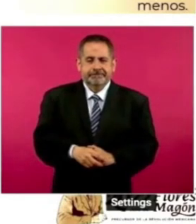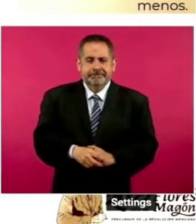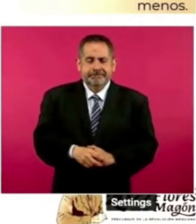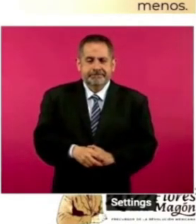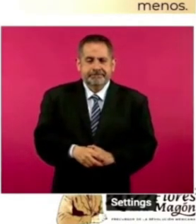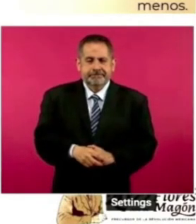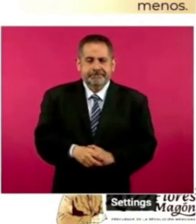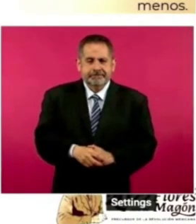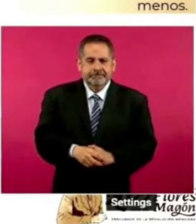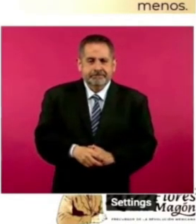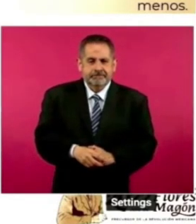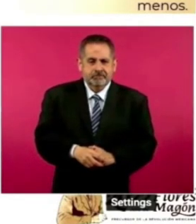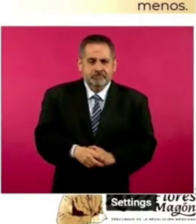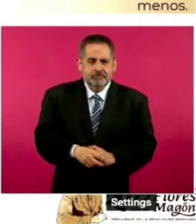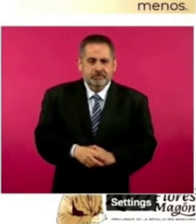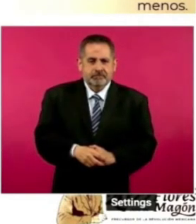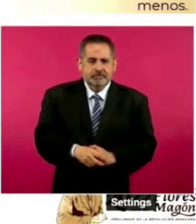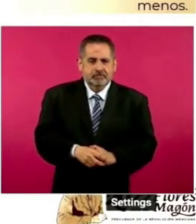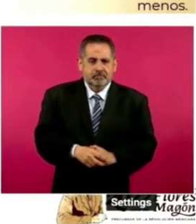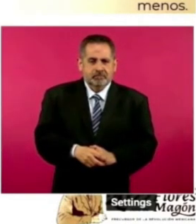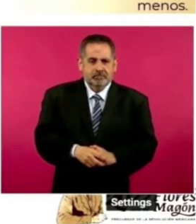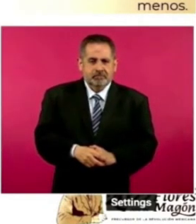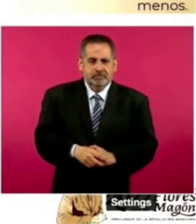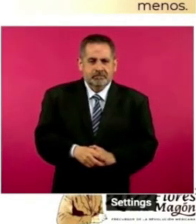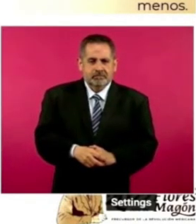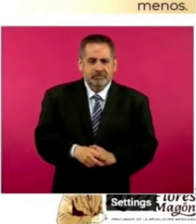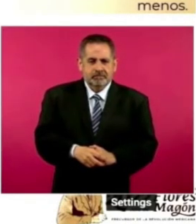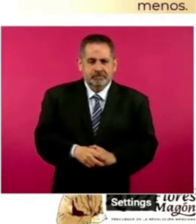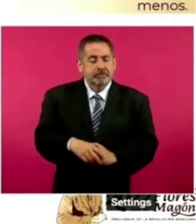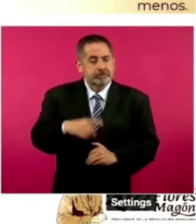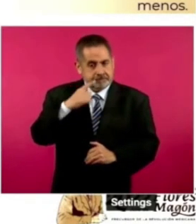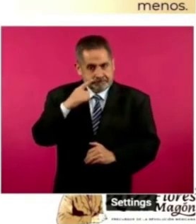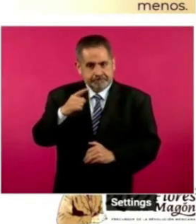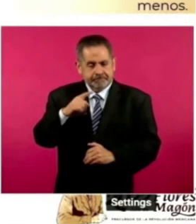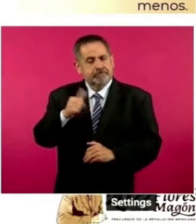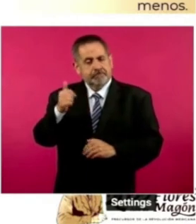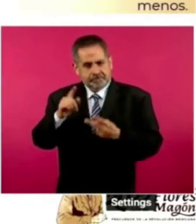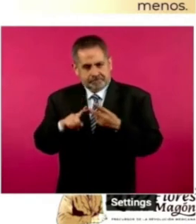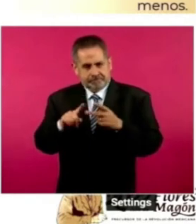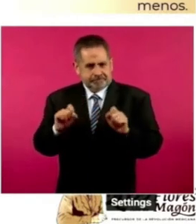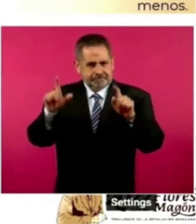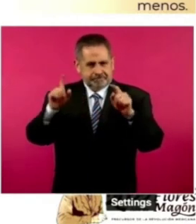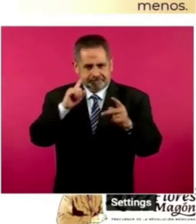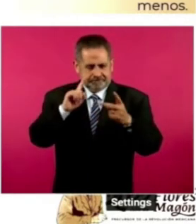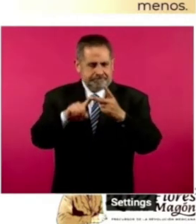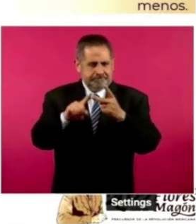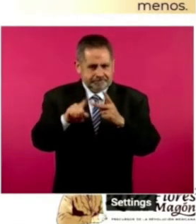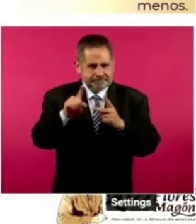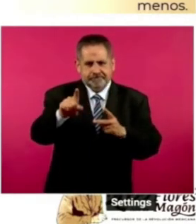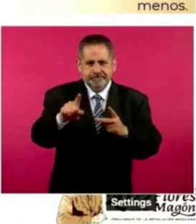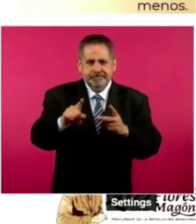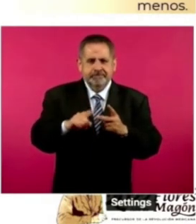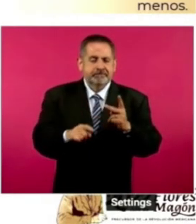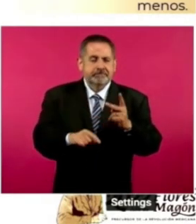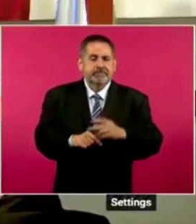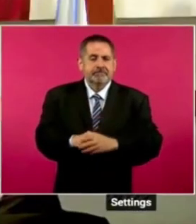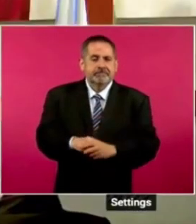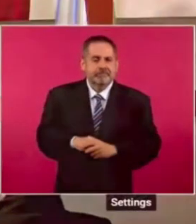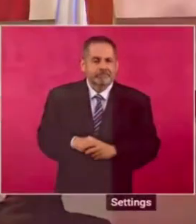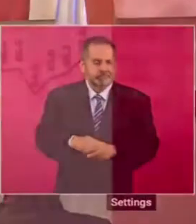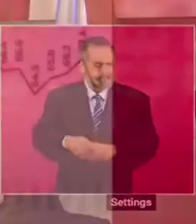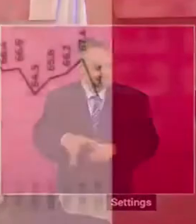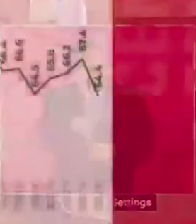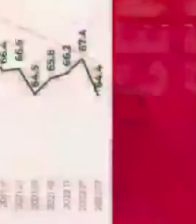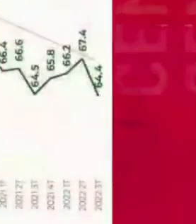baja desde que se levanta esta encuesta, que, bueno, al menos la serie de tiempo está hasta septiembre de 2013, es la más baja que vemos, y de hecho